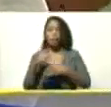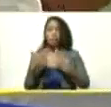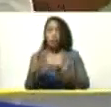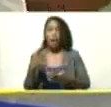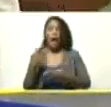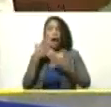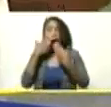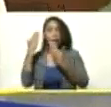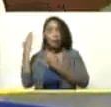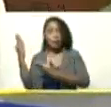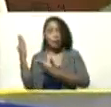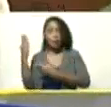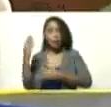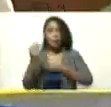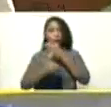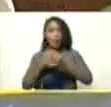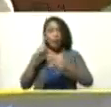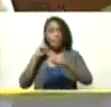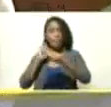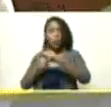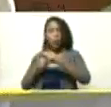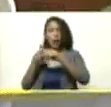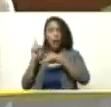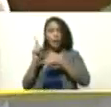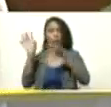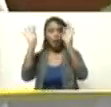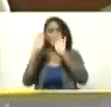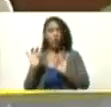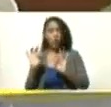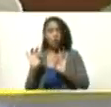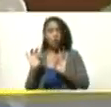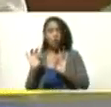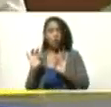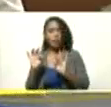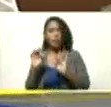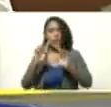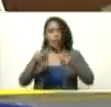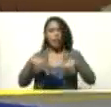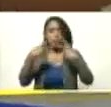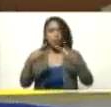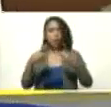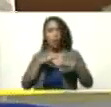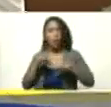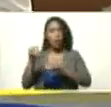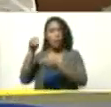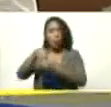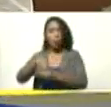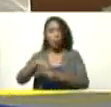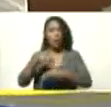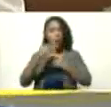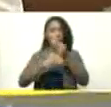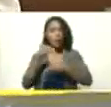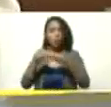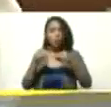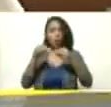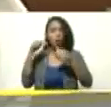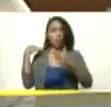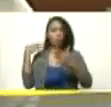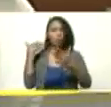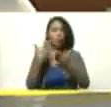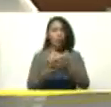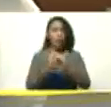justamente desentrañar esos mecanismos coloniales y neocoloniales que han persistido durante estos años también es